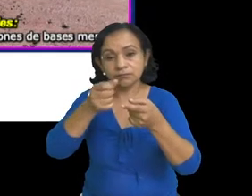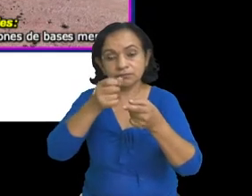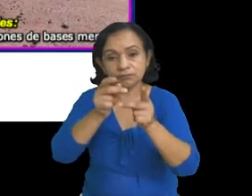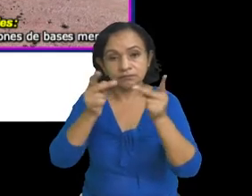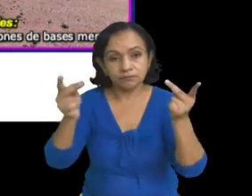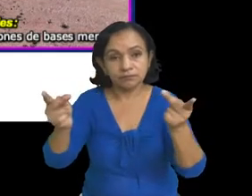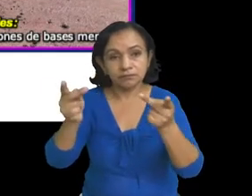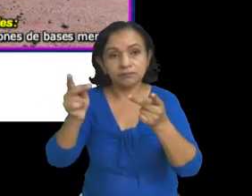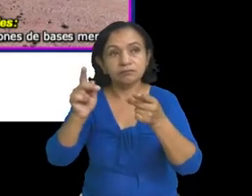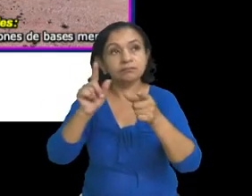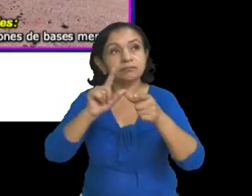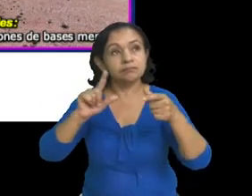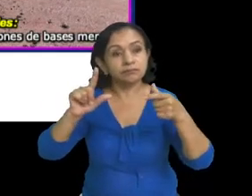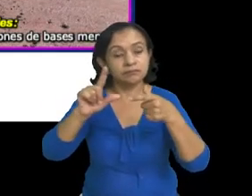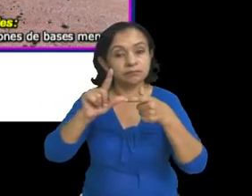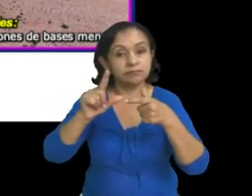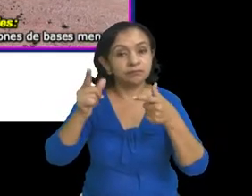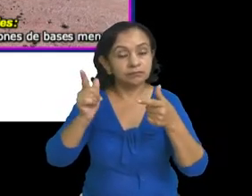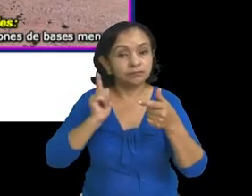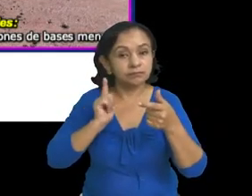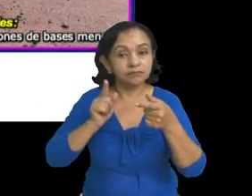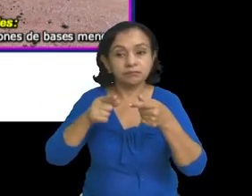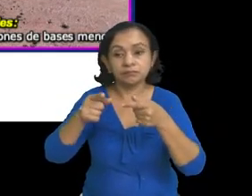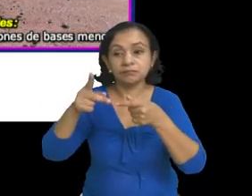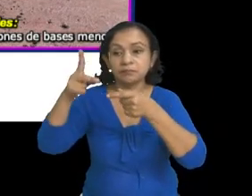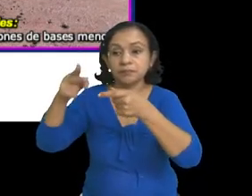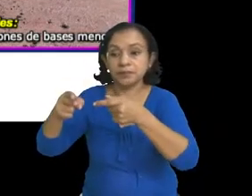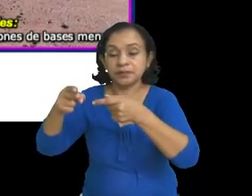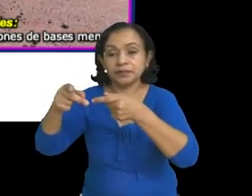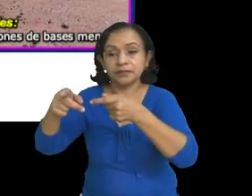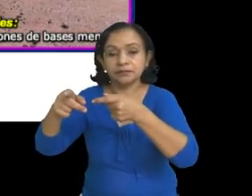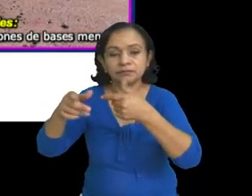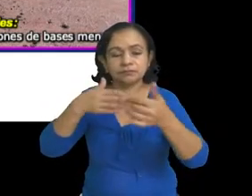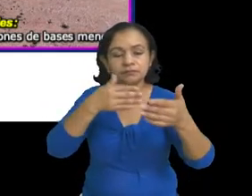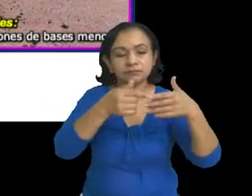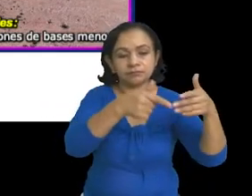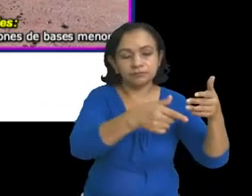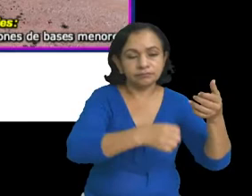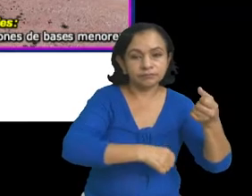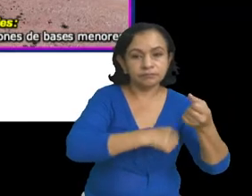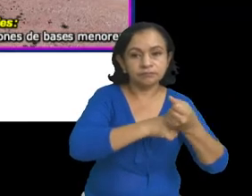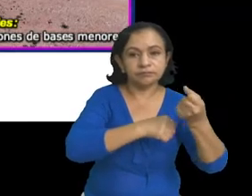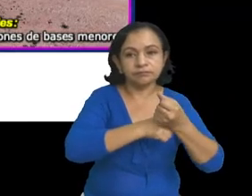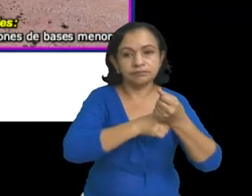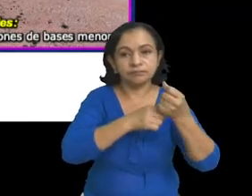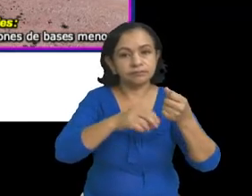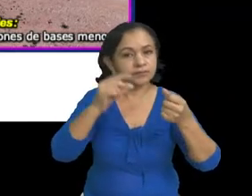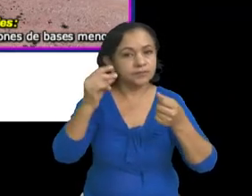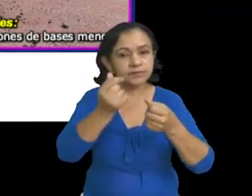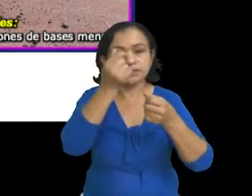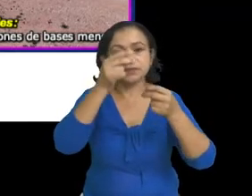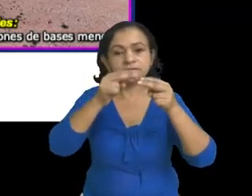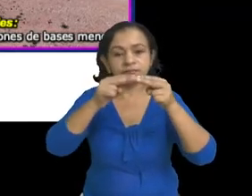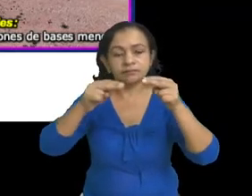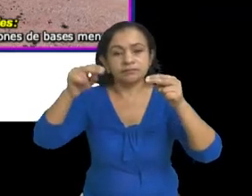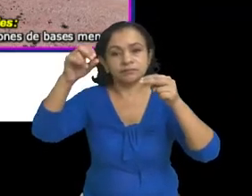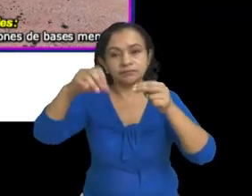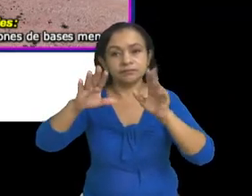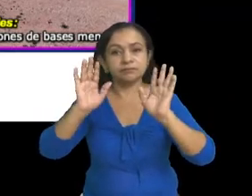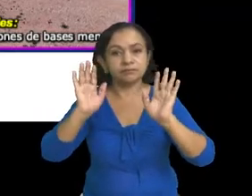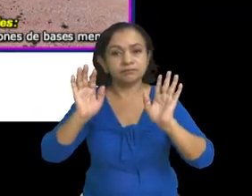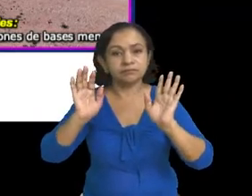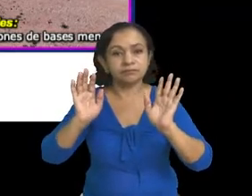Azosca. Porque es lo que te decía, cuando hay un fallo en una subestación, las otras subestaciones...